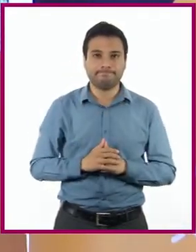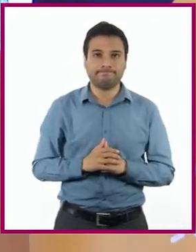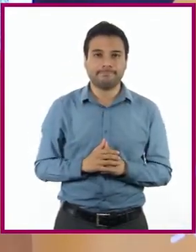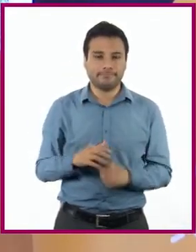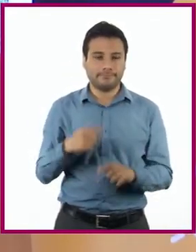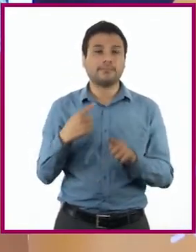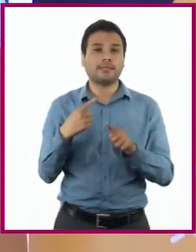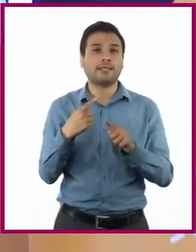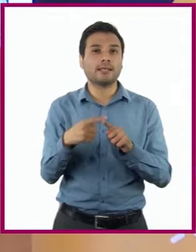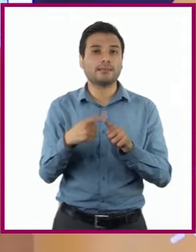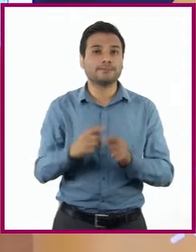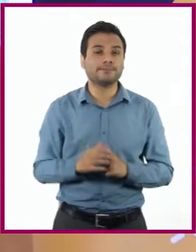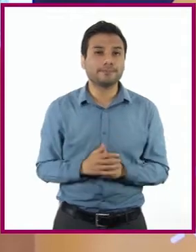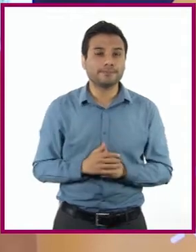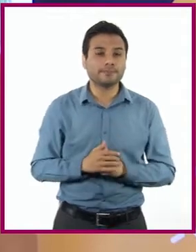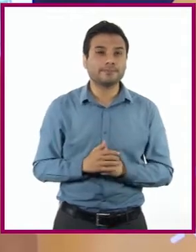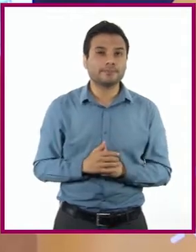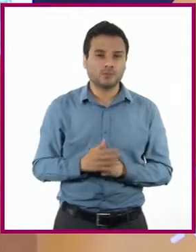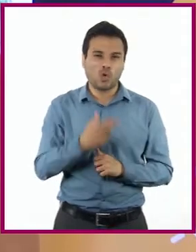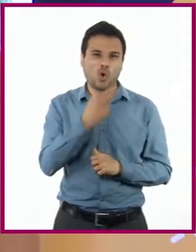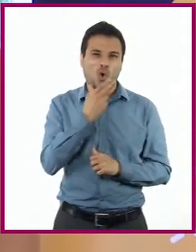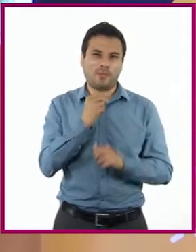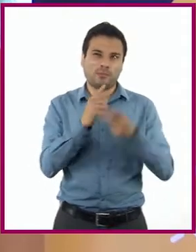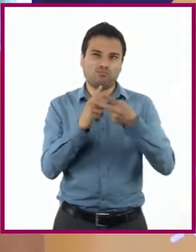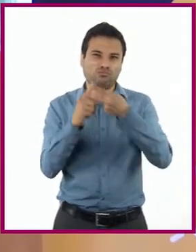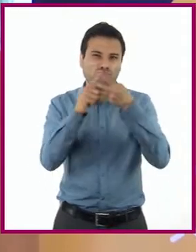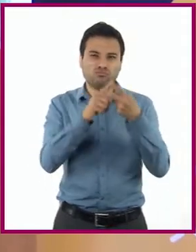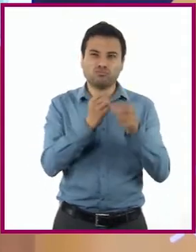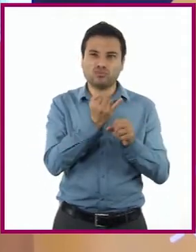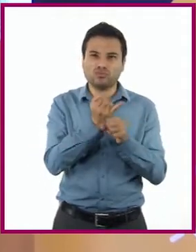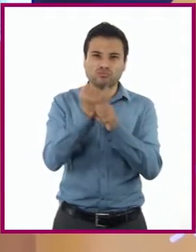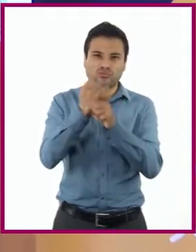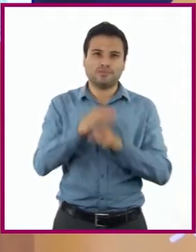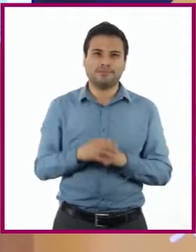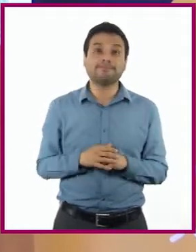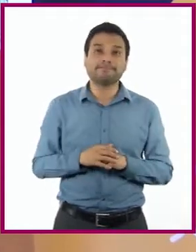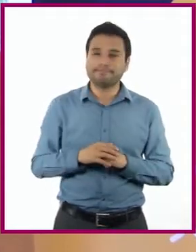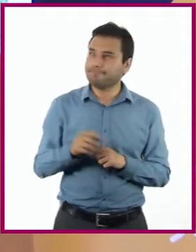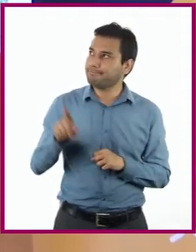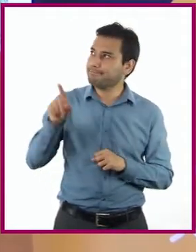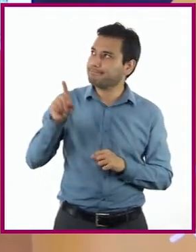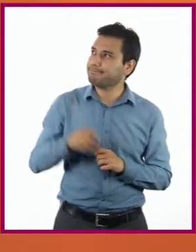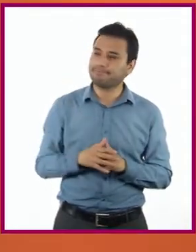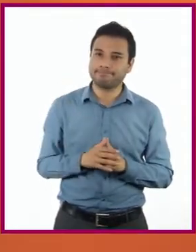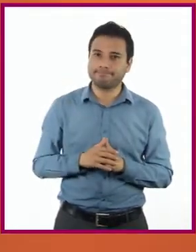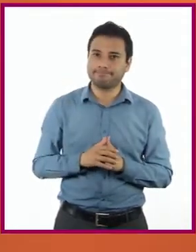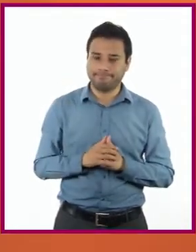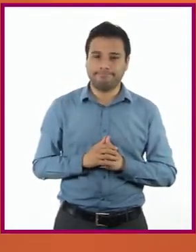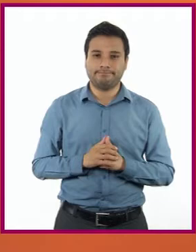Me refiero al astrónomo, matemático, geógrafo Eratóstenes.